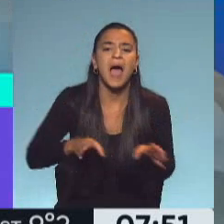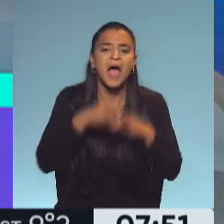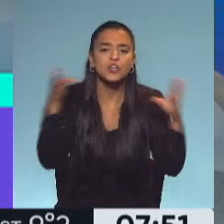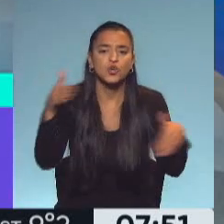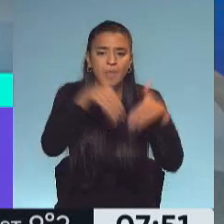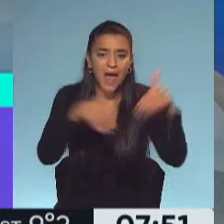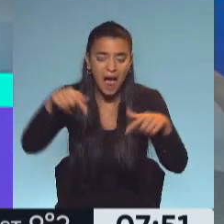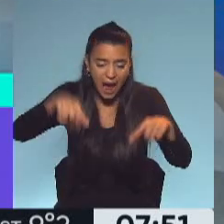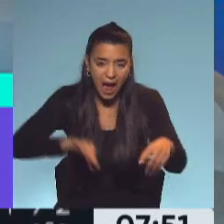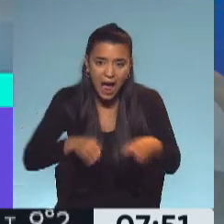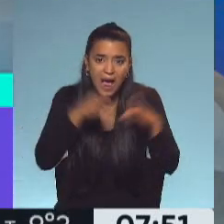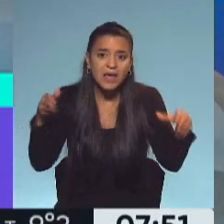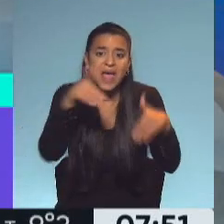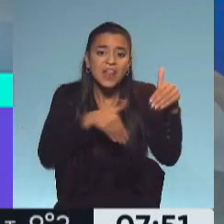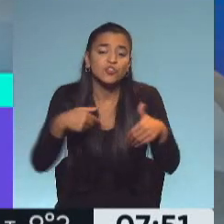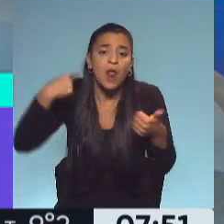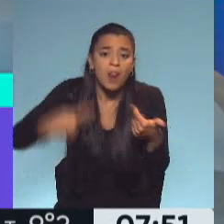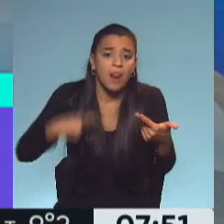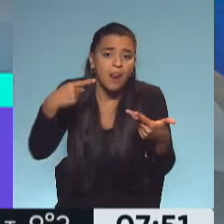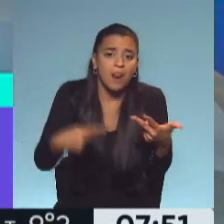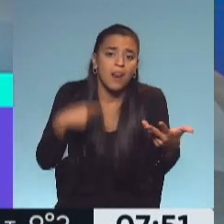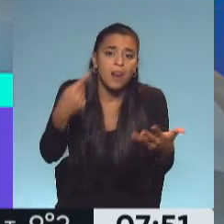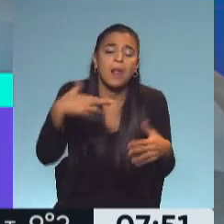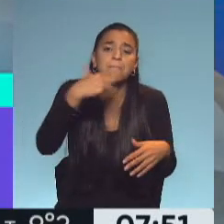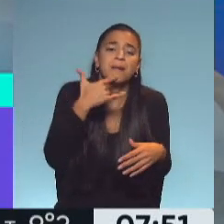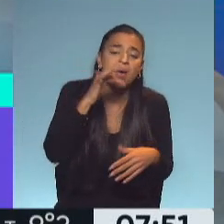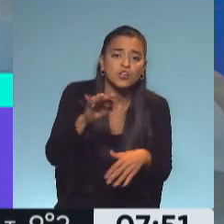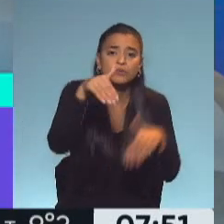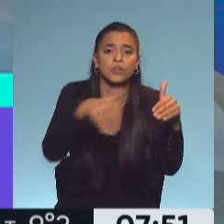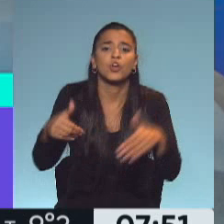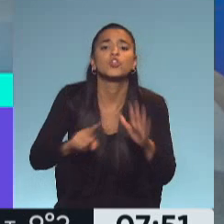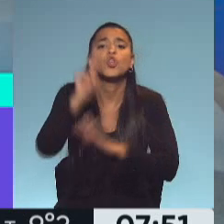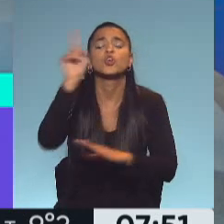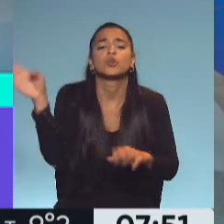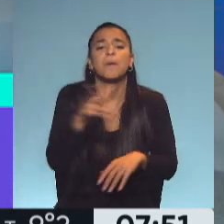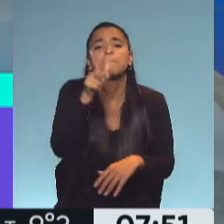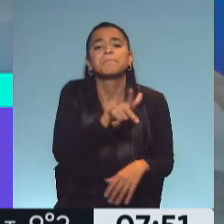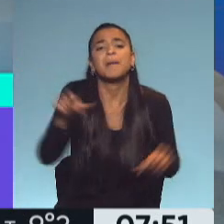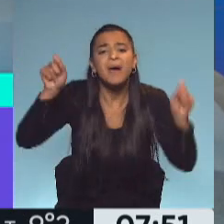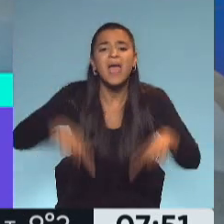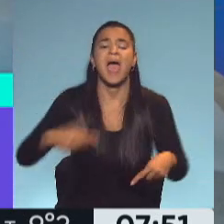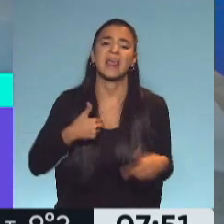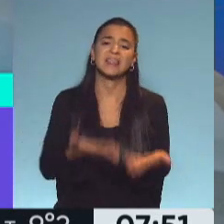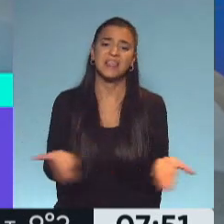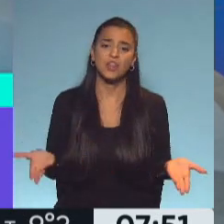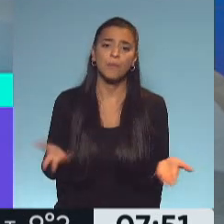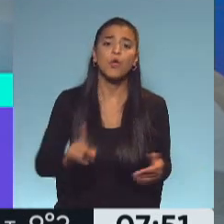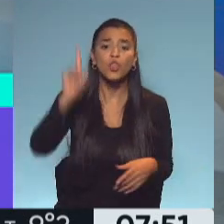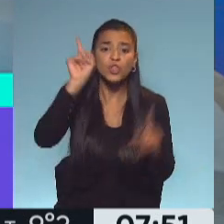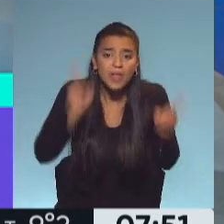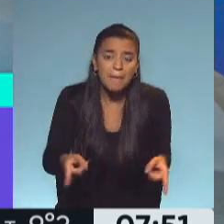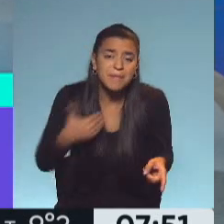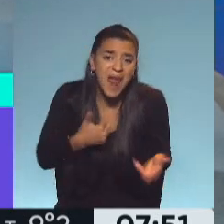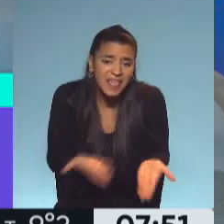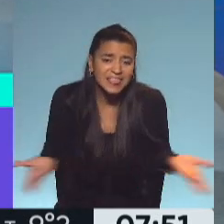En la Argentina todos los años son electorales, Bueno, por eso porque es una tenemos excusa. paso A ver, Dios está en todas partes, pero el Papa es presidenciales. argentino. ¿eh? Bueno, pero Dios también es